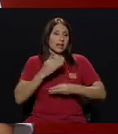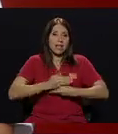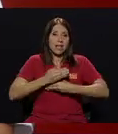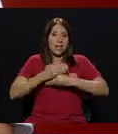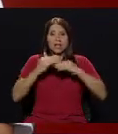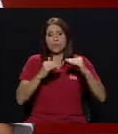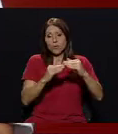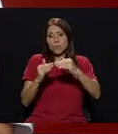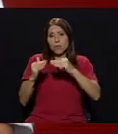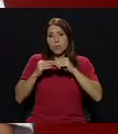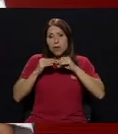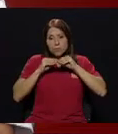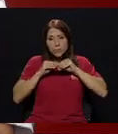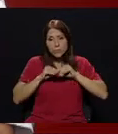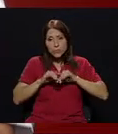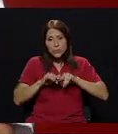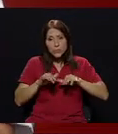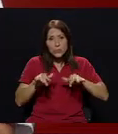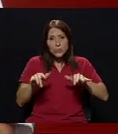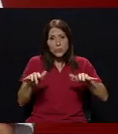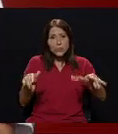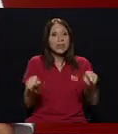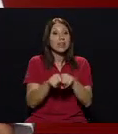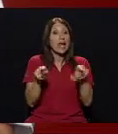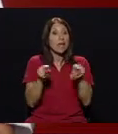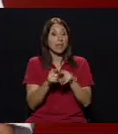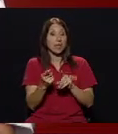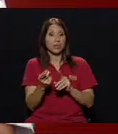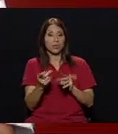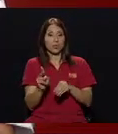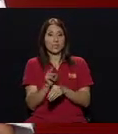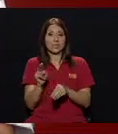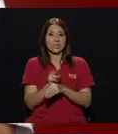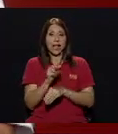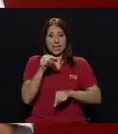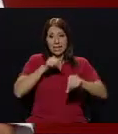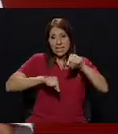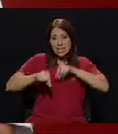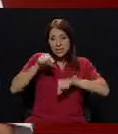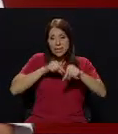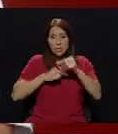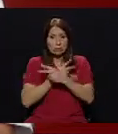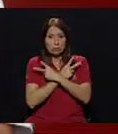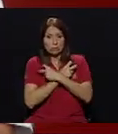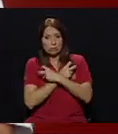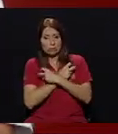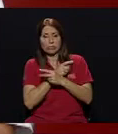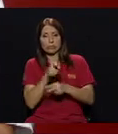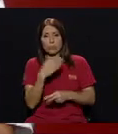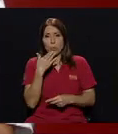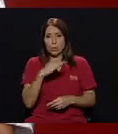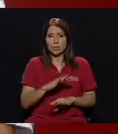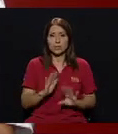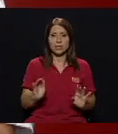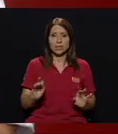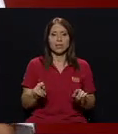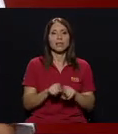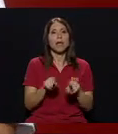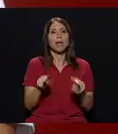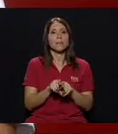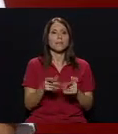expansión de las ciudades, como mencionaban, el tema de las aplicaciones de agroquímicos, que es sumamente